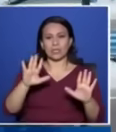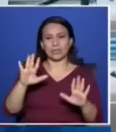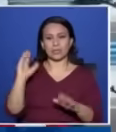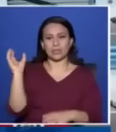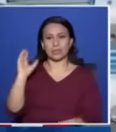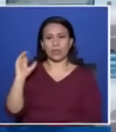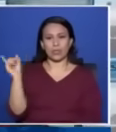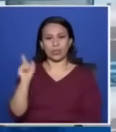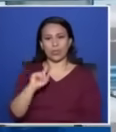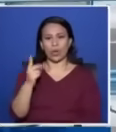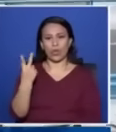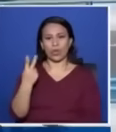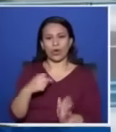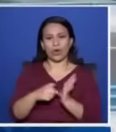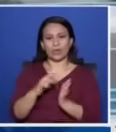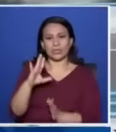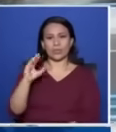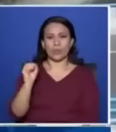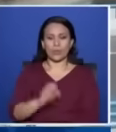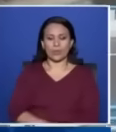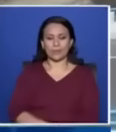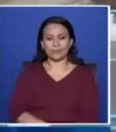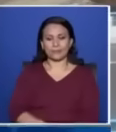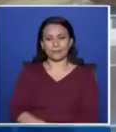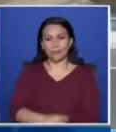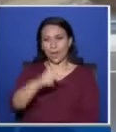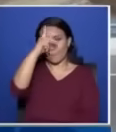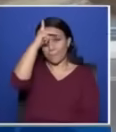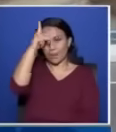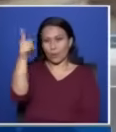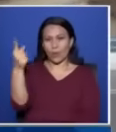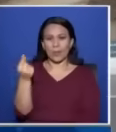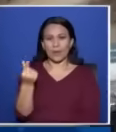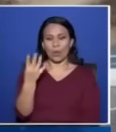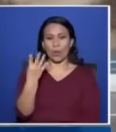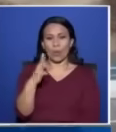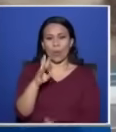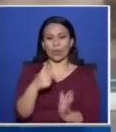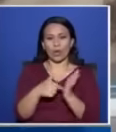$1.75 y no $2.50. En Perú, el precio es de